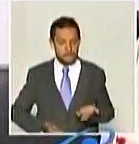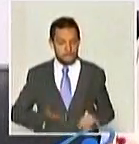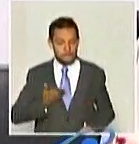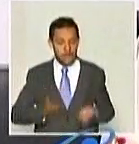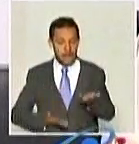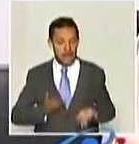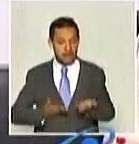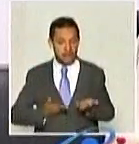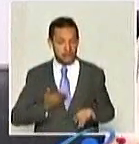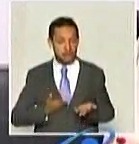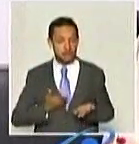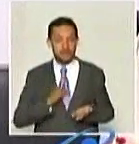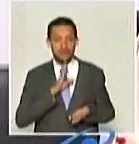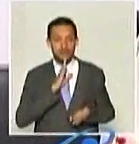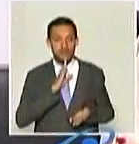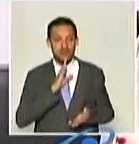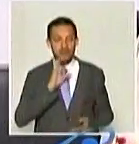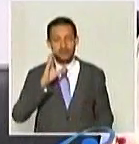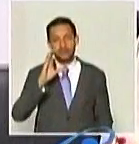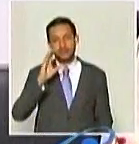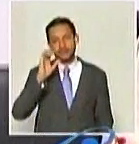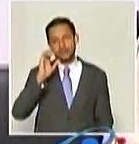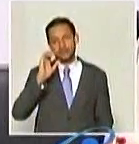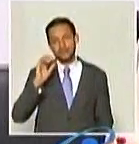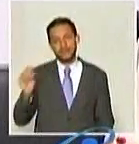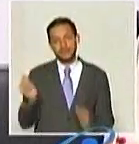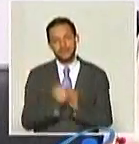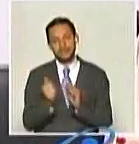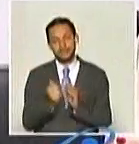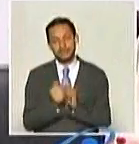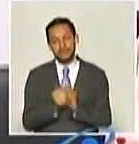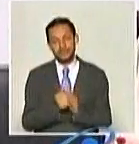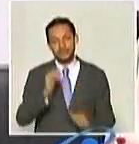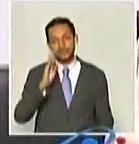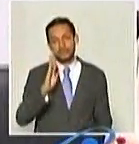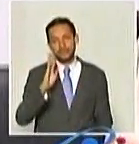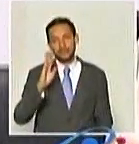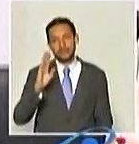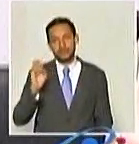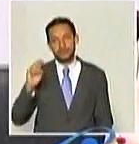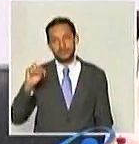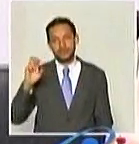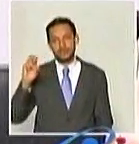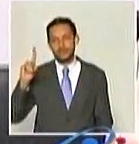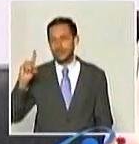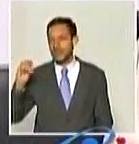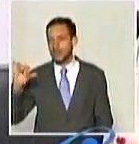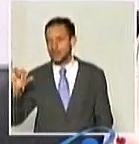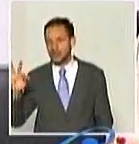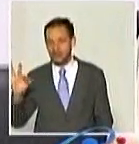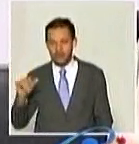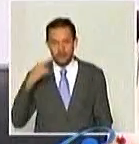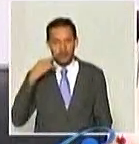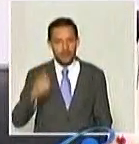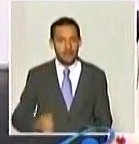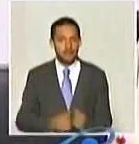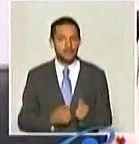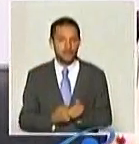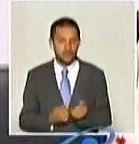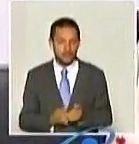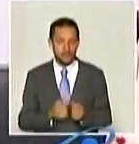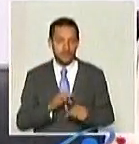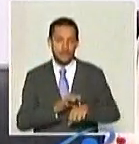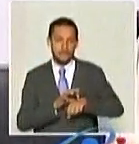de quelación, era el doctor Julián Coronel, que tiene una clínica de quelación en Cali. Exclusiva, es un